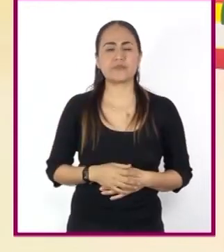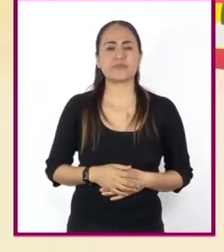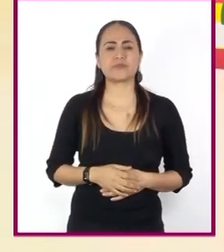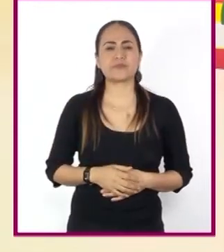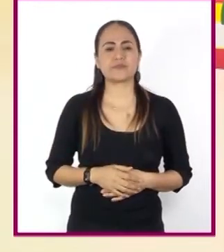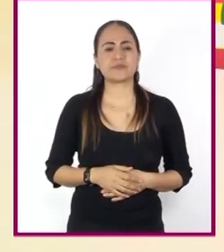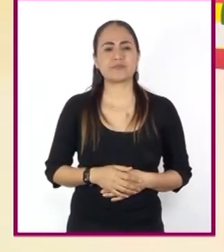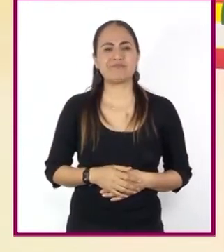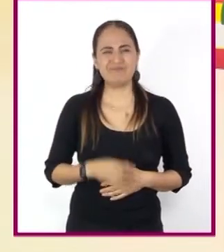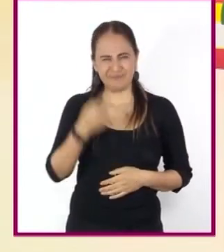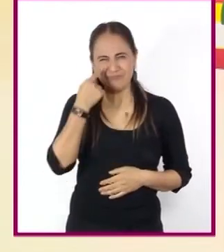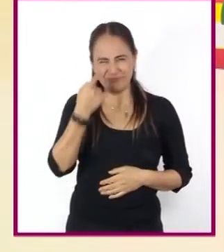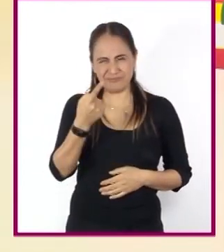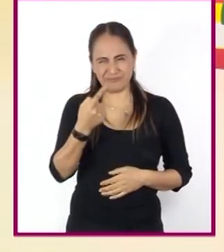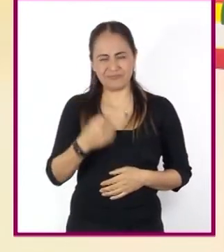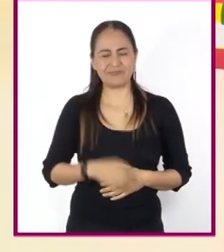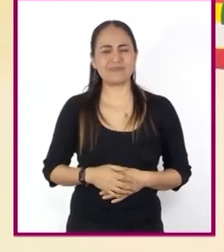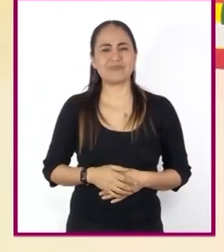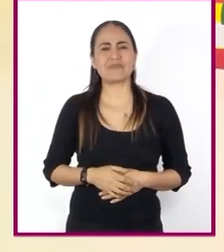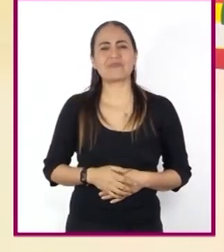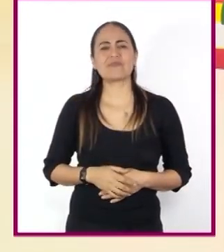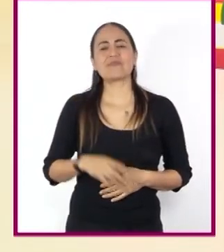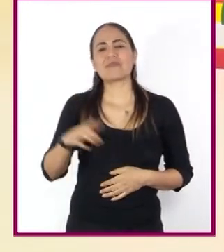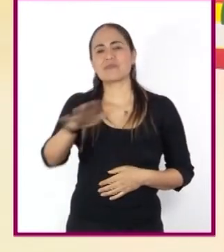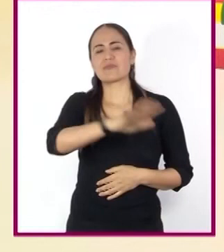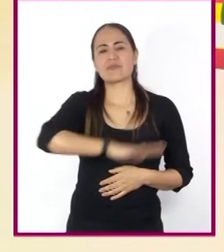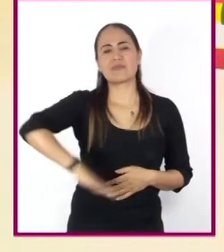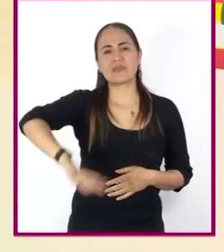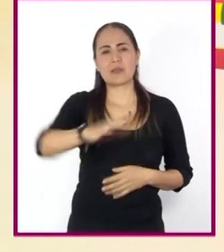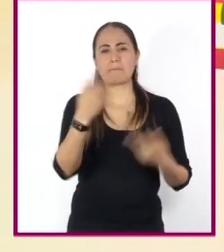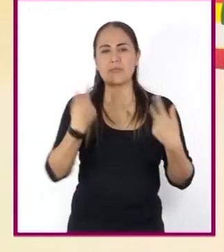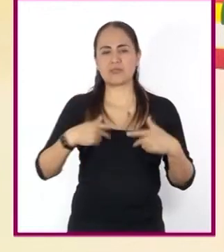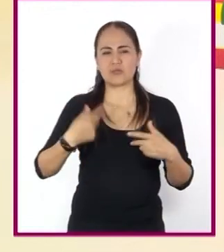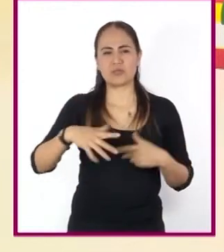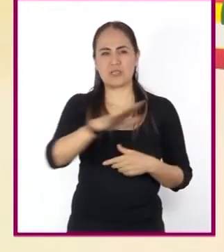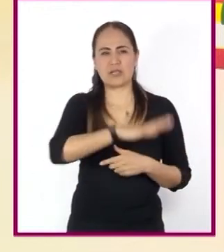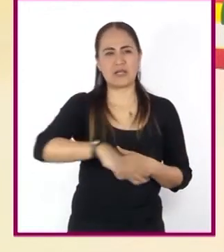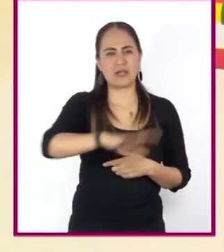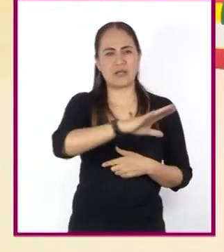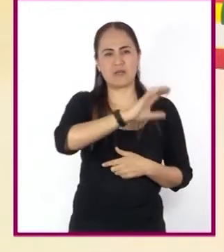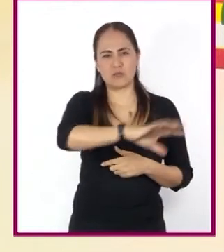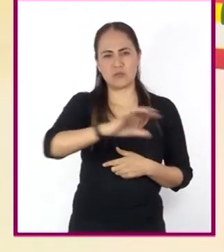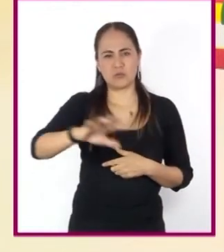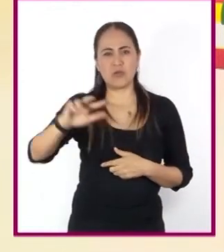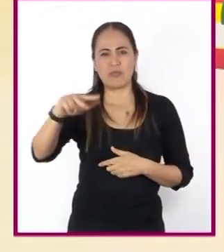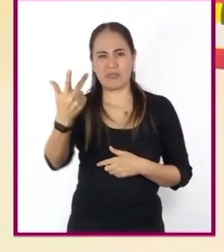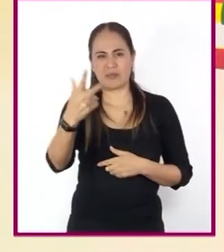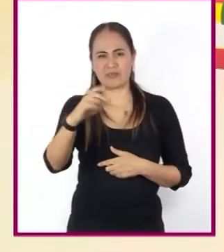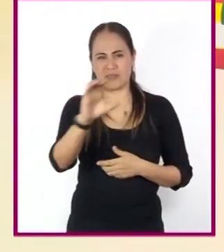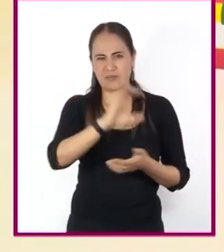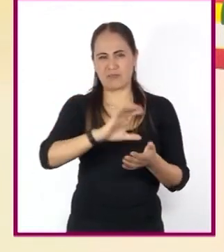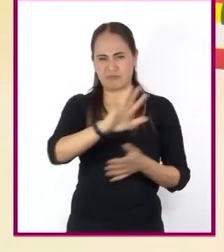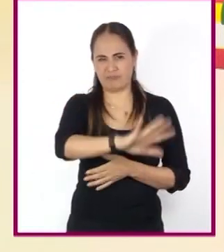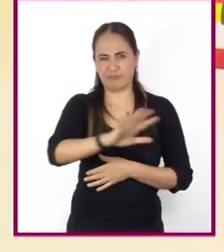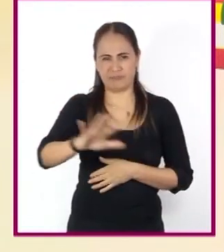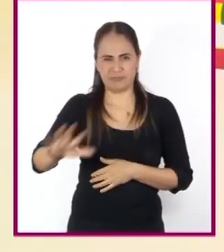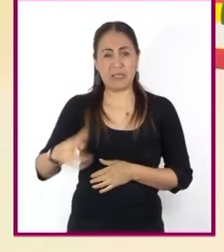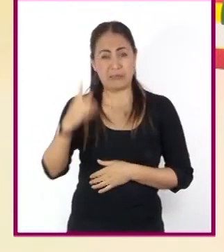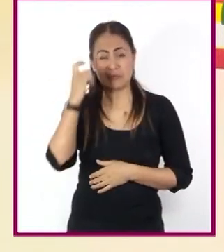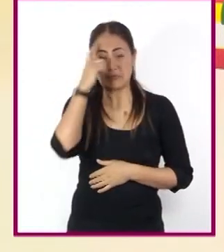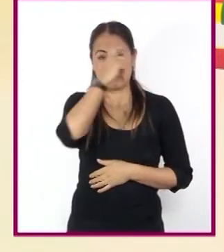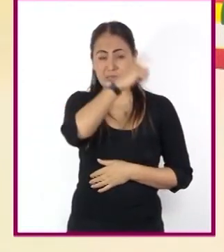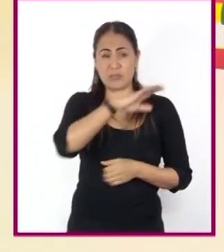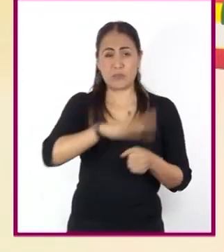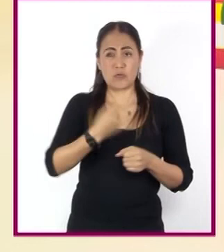Como pudieron ver y escuchar, la vida para la sociedad de las 13 colonias fue muy difícil, puesto que las leyes aplicadas